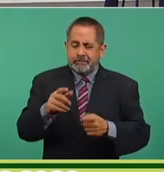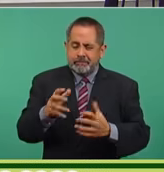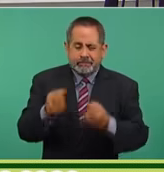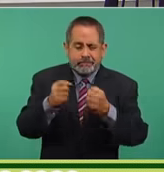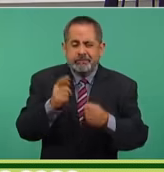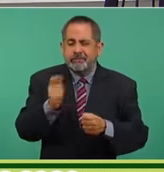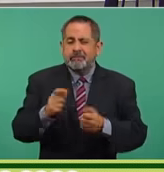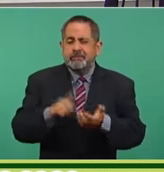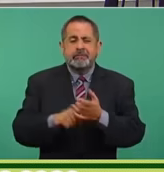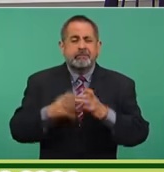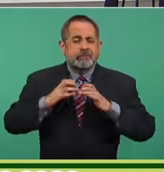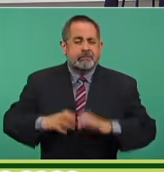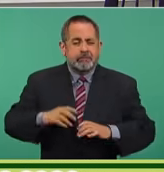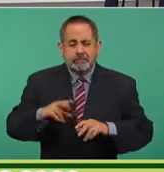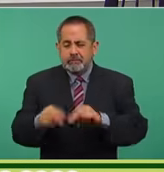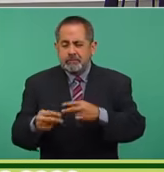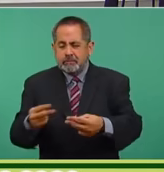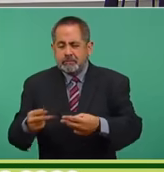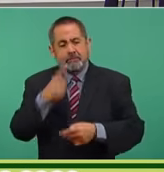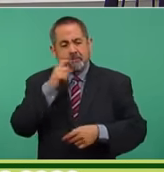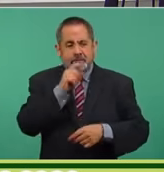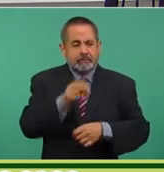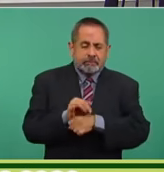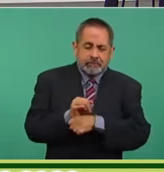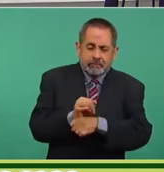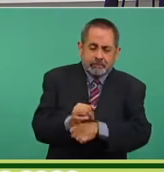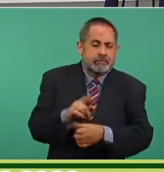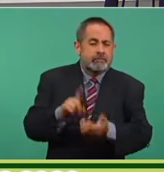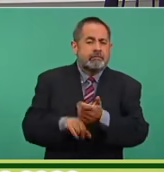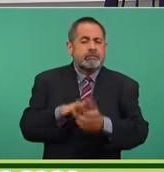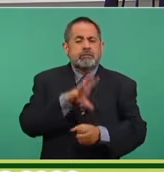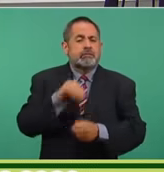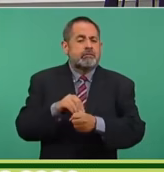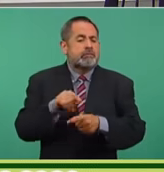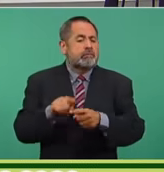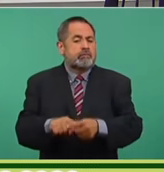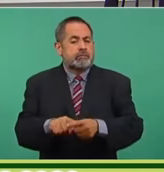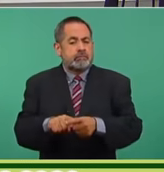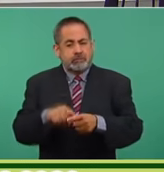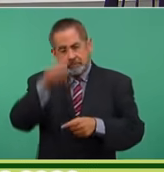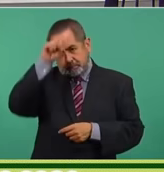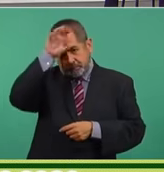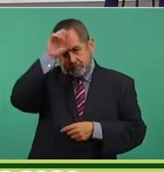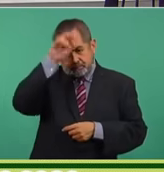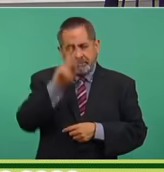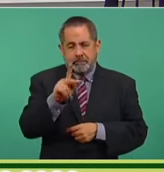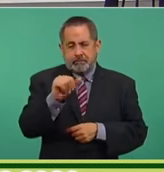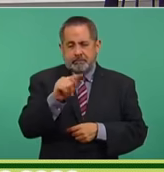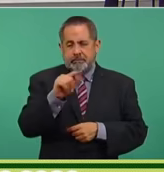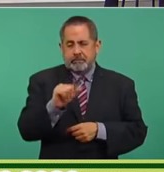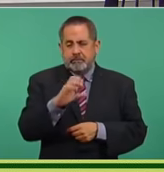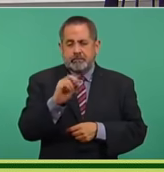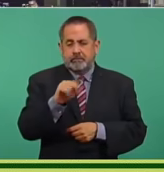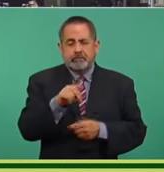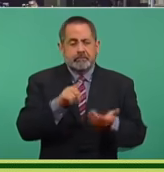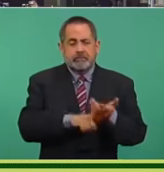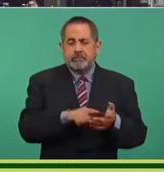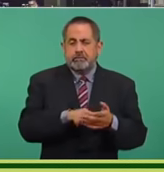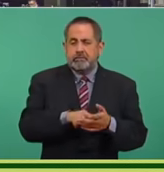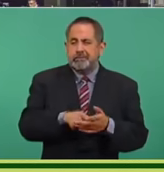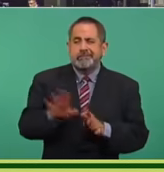y la ampliación de investigaciones relacionadas con la mina de pasta de conchos o sea